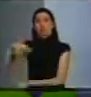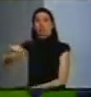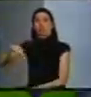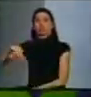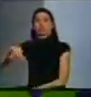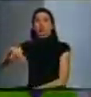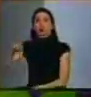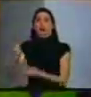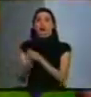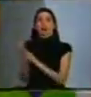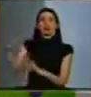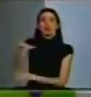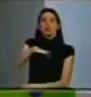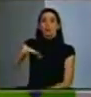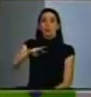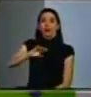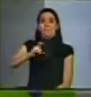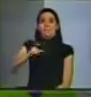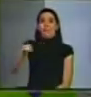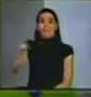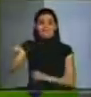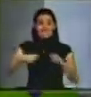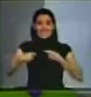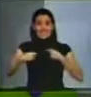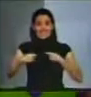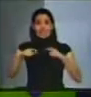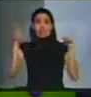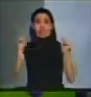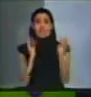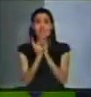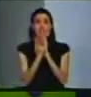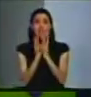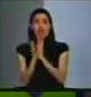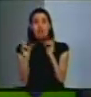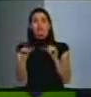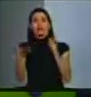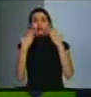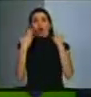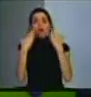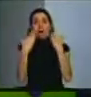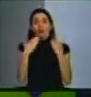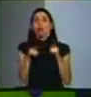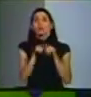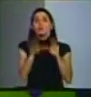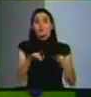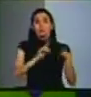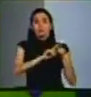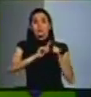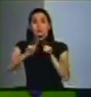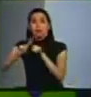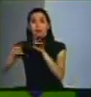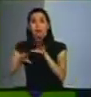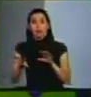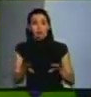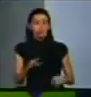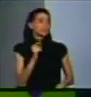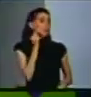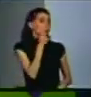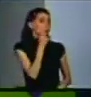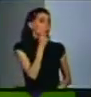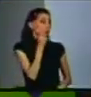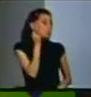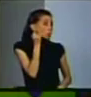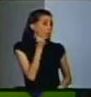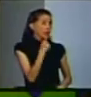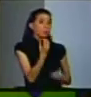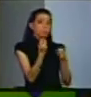Ya le dicen el nuevo Meix a este local que promete menos multitud y menos calor, pero la misma variedad de productos. Tenemos bastante